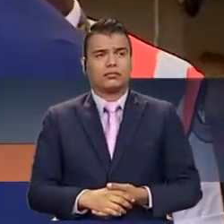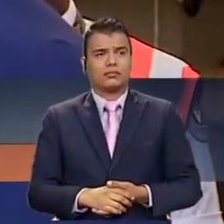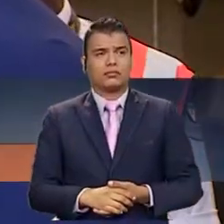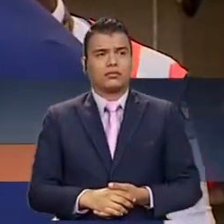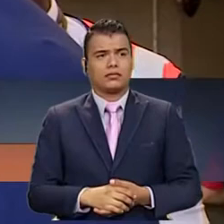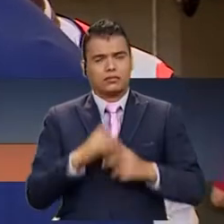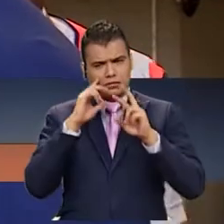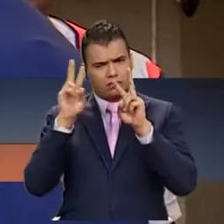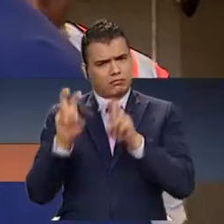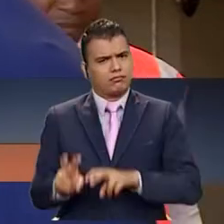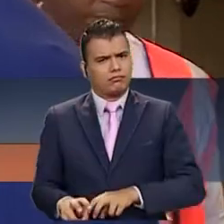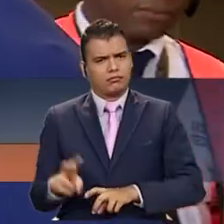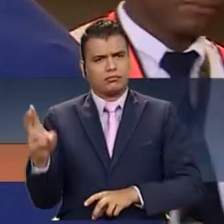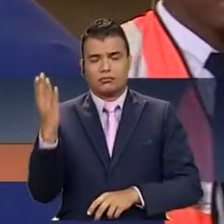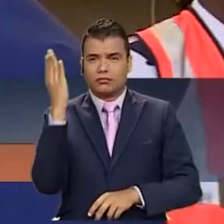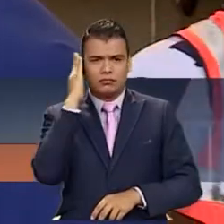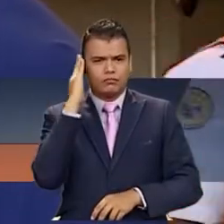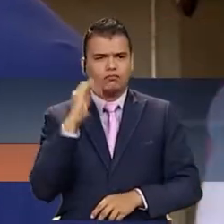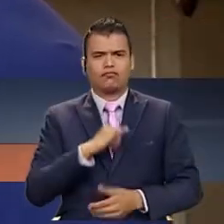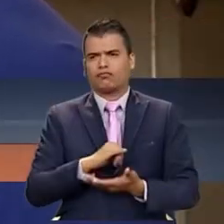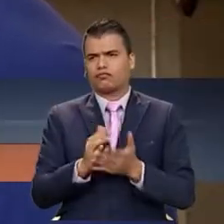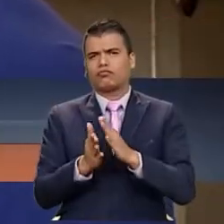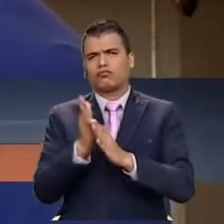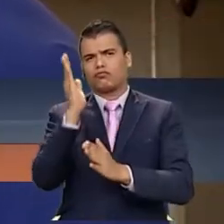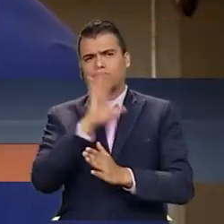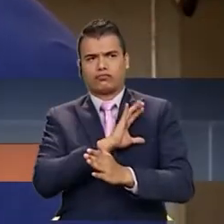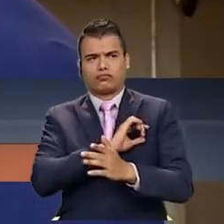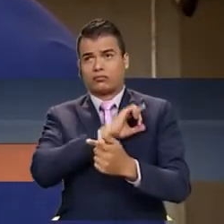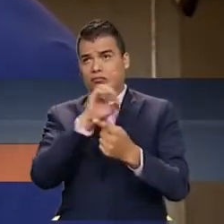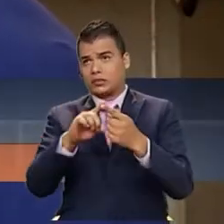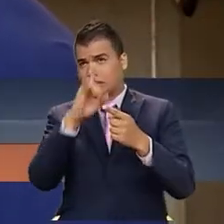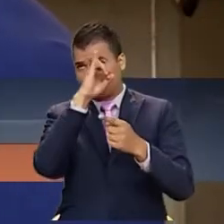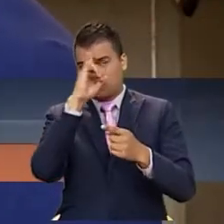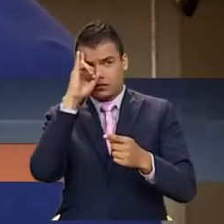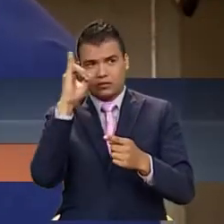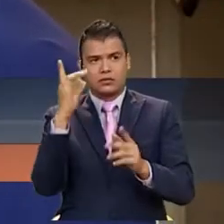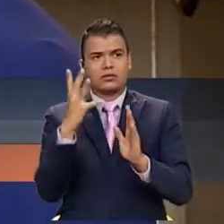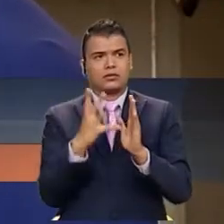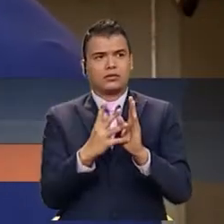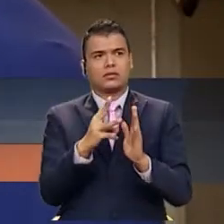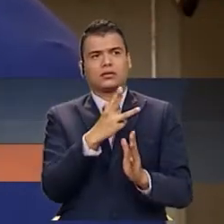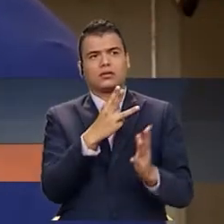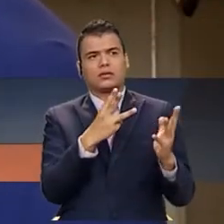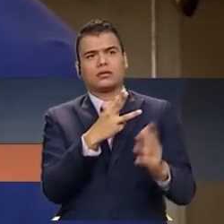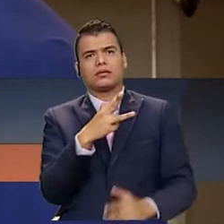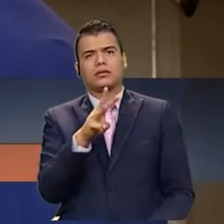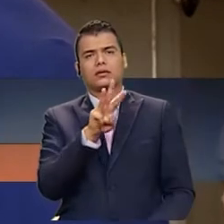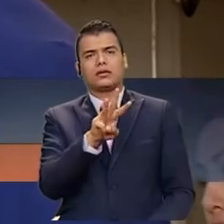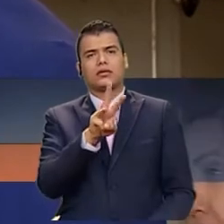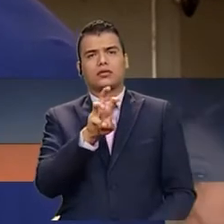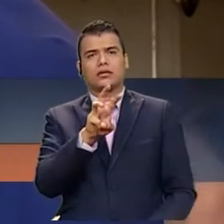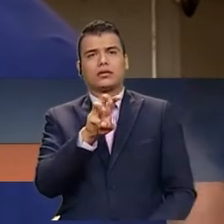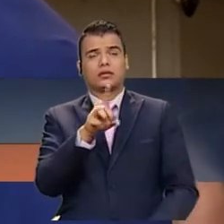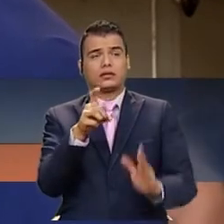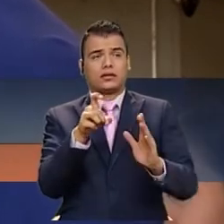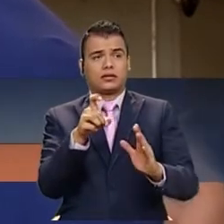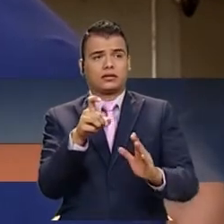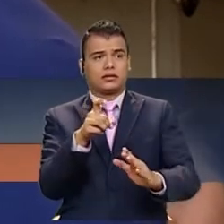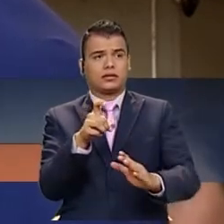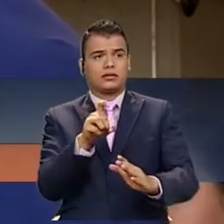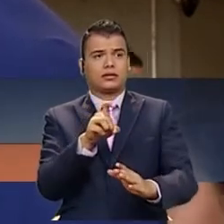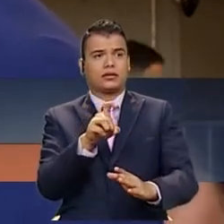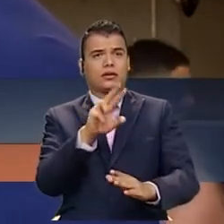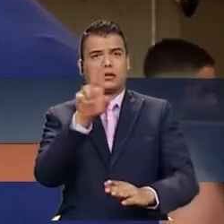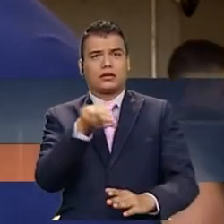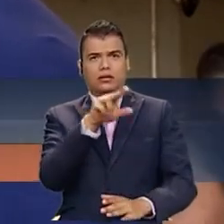móvil, lo miro y hay vuelos directos a Cali, Madrid, y cuestan 5.386 euros. Al cambio son casi 15 millones de